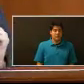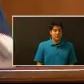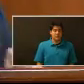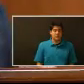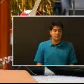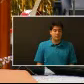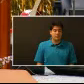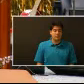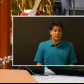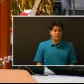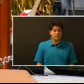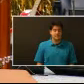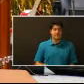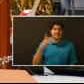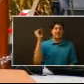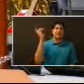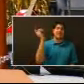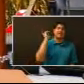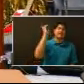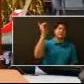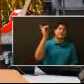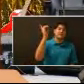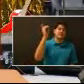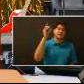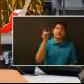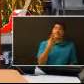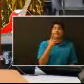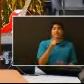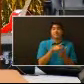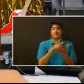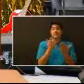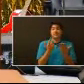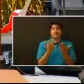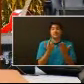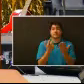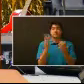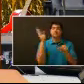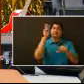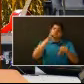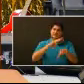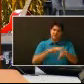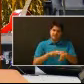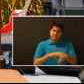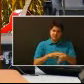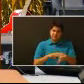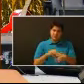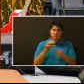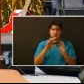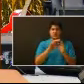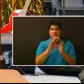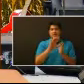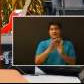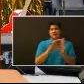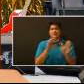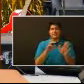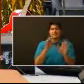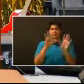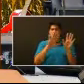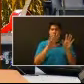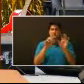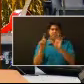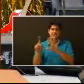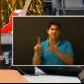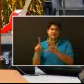Ahí está. Y David, en el primer libro de Samuel, capítulo 16, verso 18, dice, entonces uno de